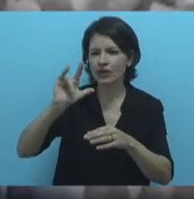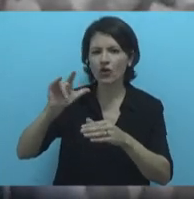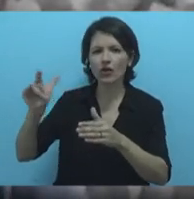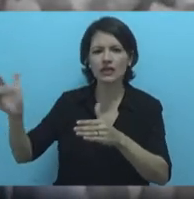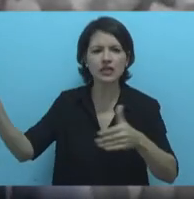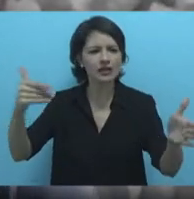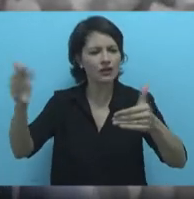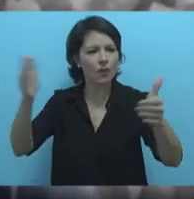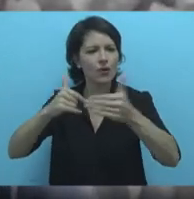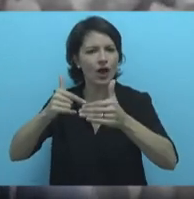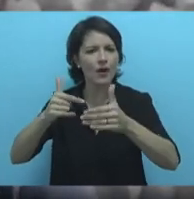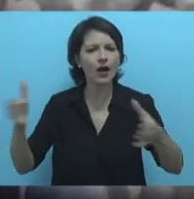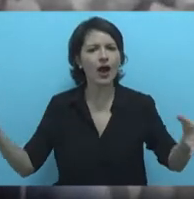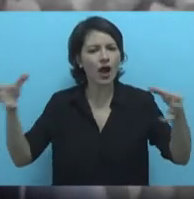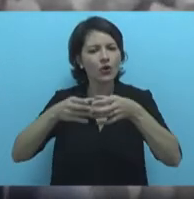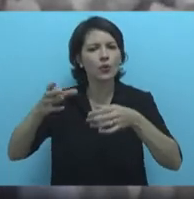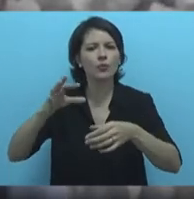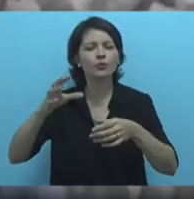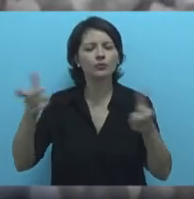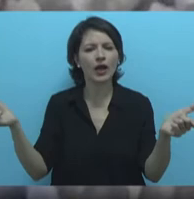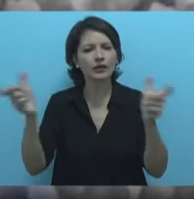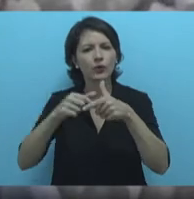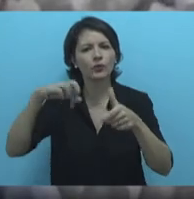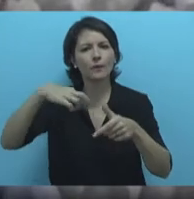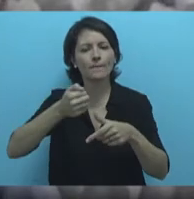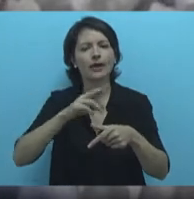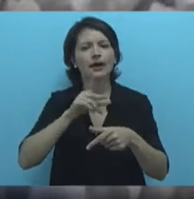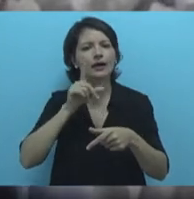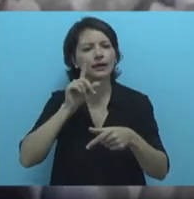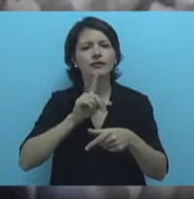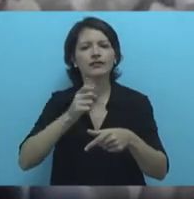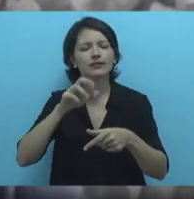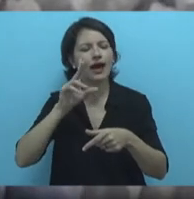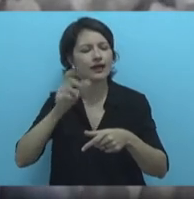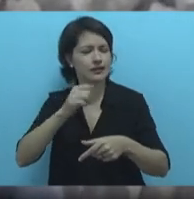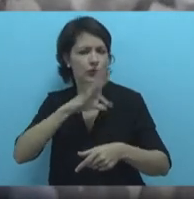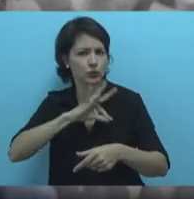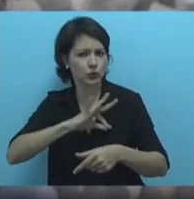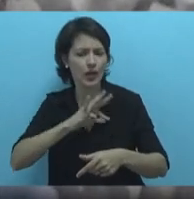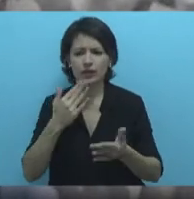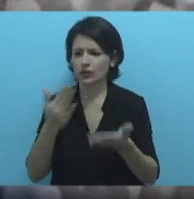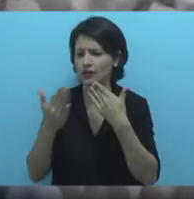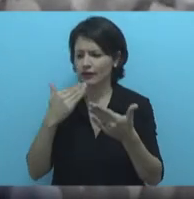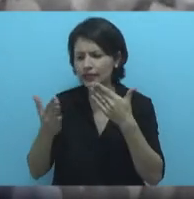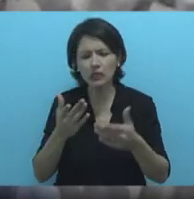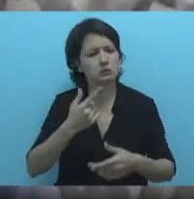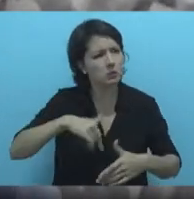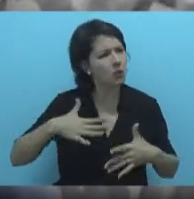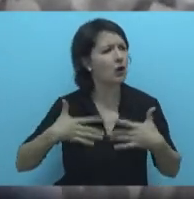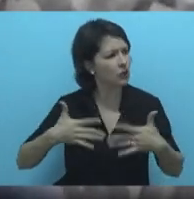nos pusimos contentos porque vimos que reaccionaba el gobierno provincial ante esta